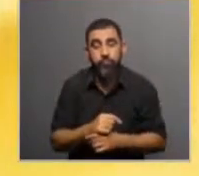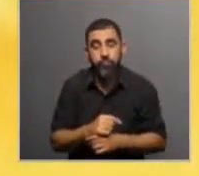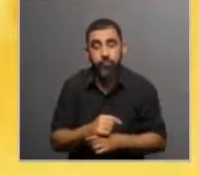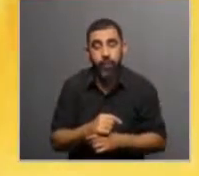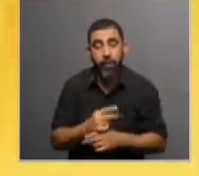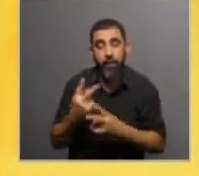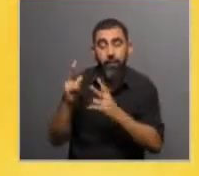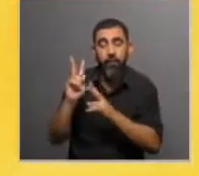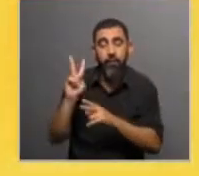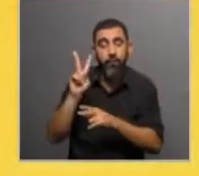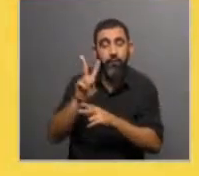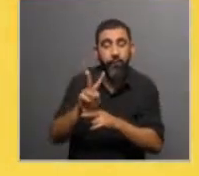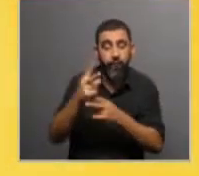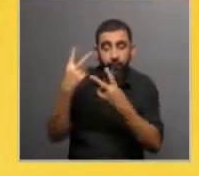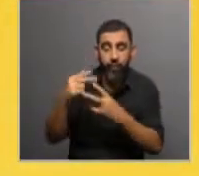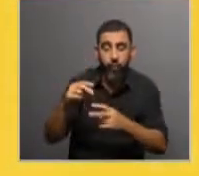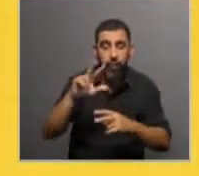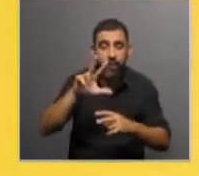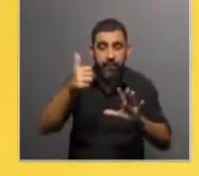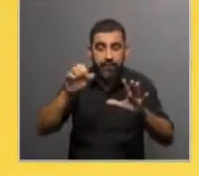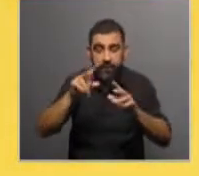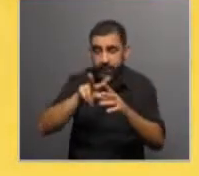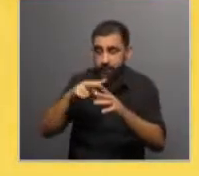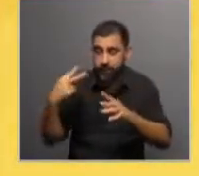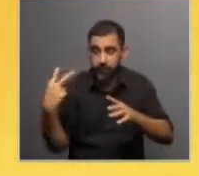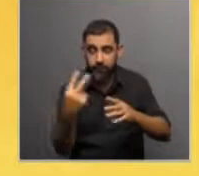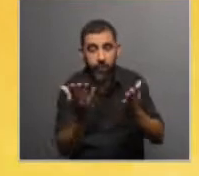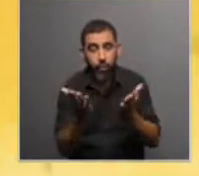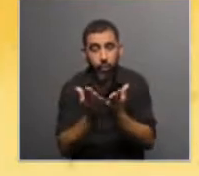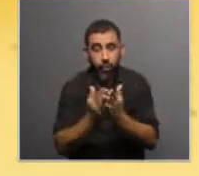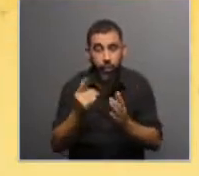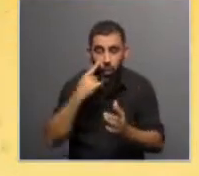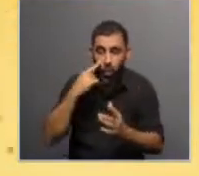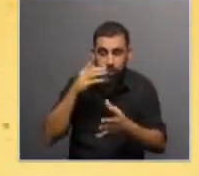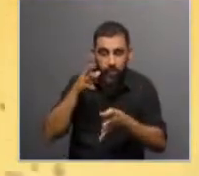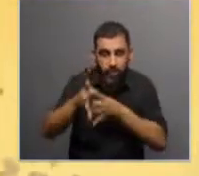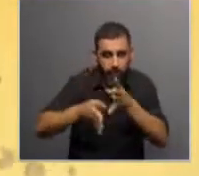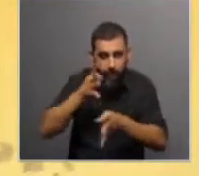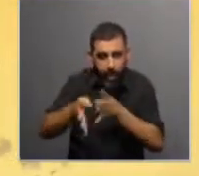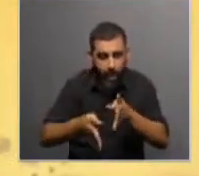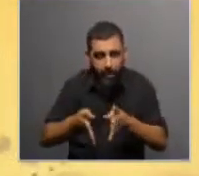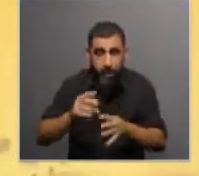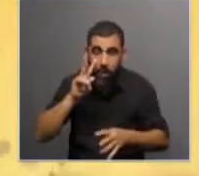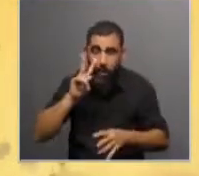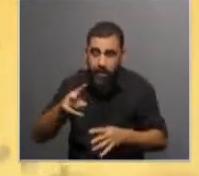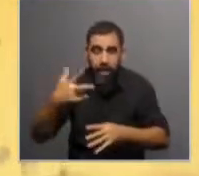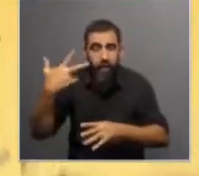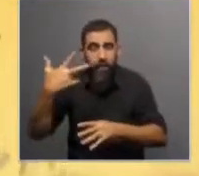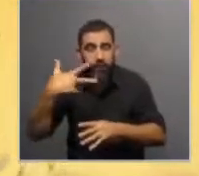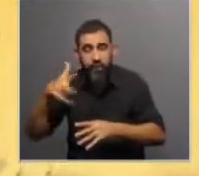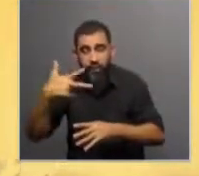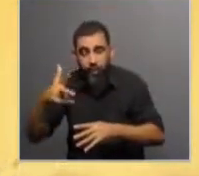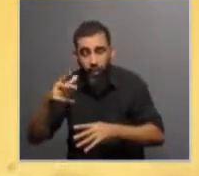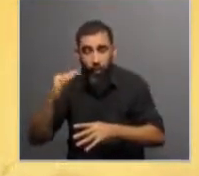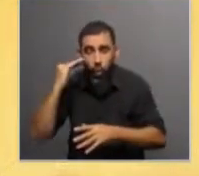realidad virtual y en videos 360, como los que están viendo, donde el estudiante puede conocer los equipos, puede mirar audiovisuales de los docentes